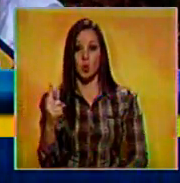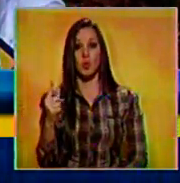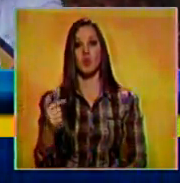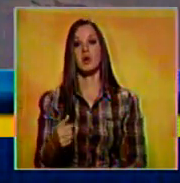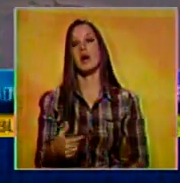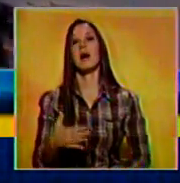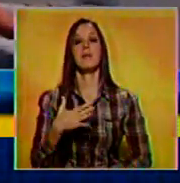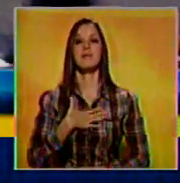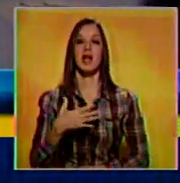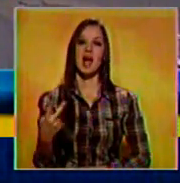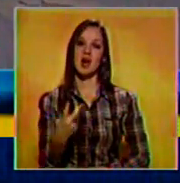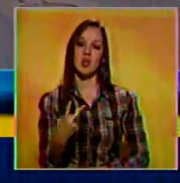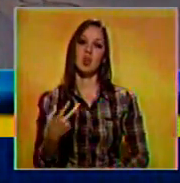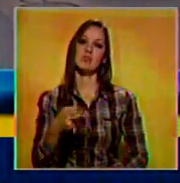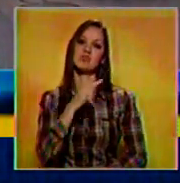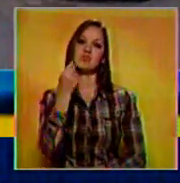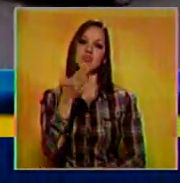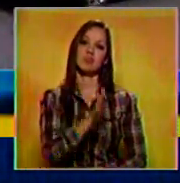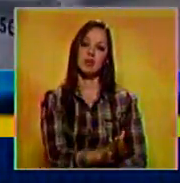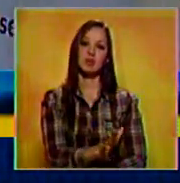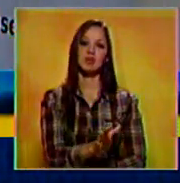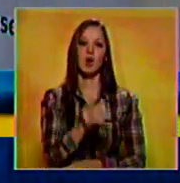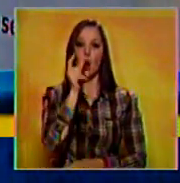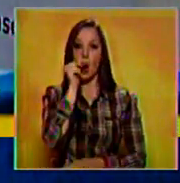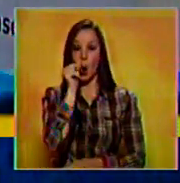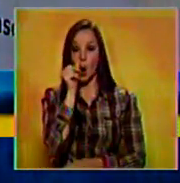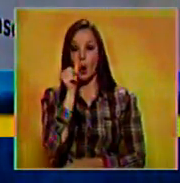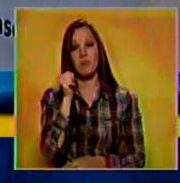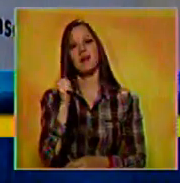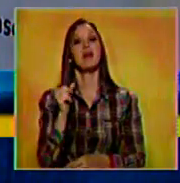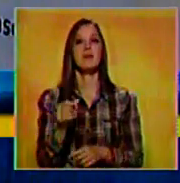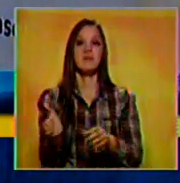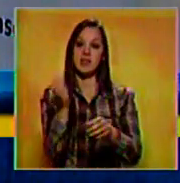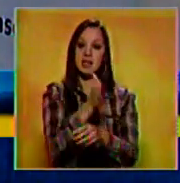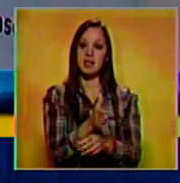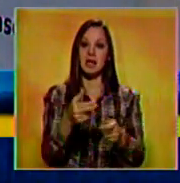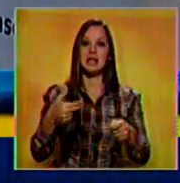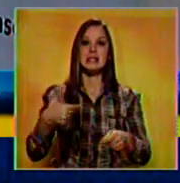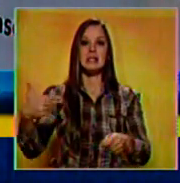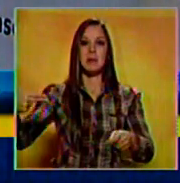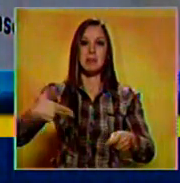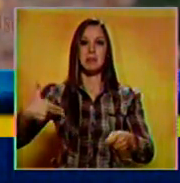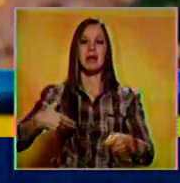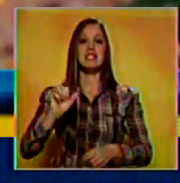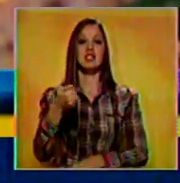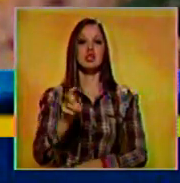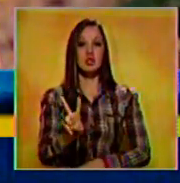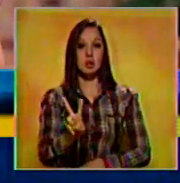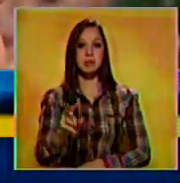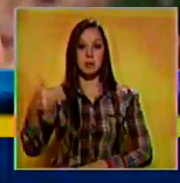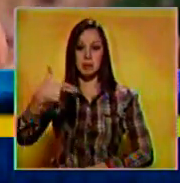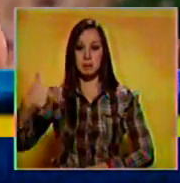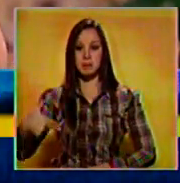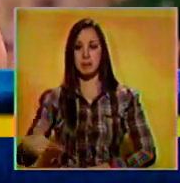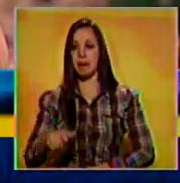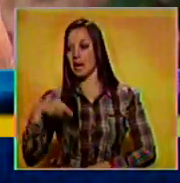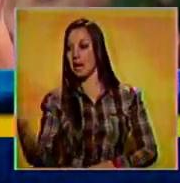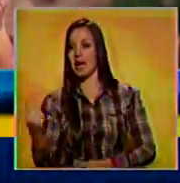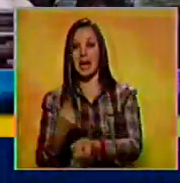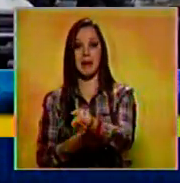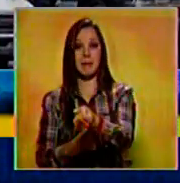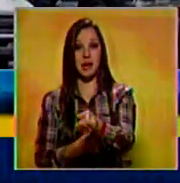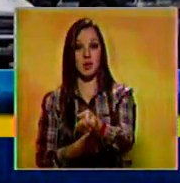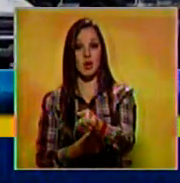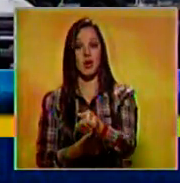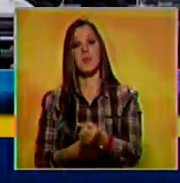alcanzó a mi yerno. Carlos Régulo, quien viajaba del lado del copiloto, recibió 12 disparos que le provocaron la muerte en el acto, mientras que su hermano Carlos